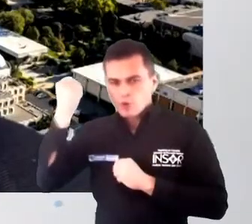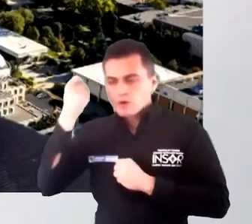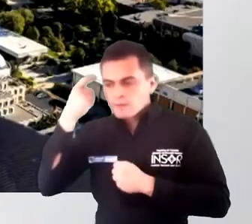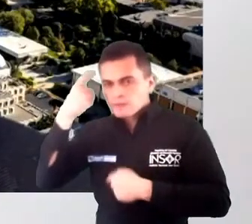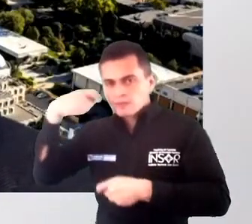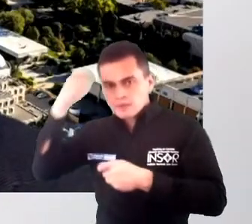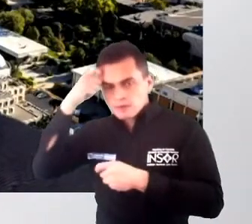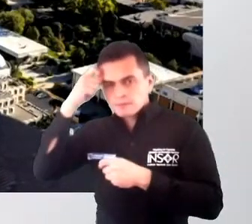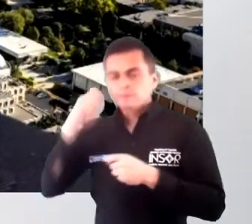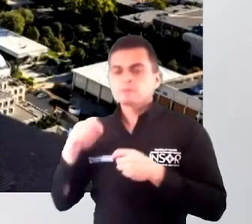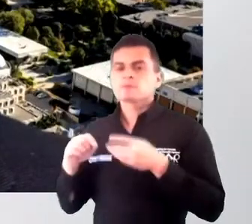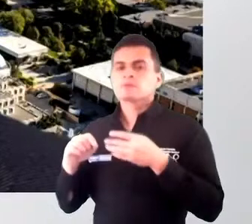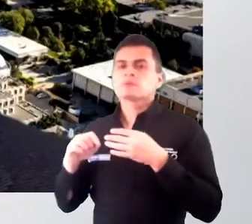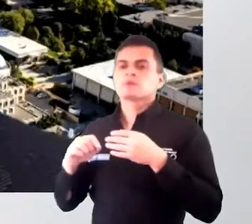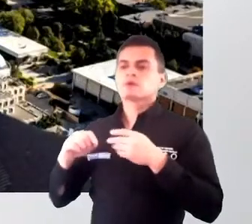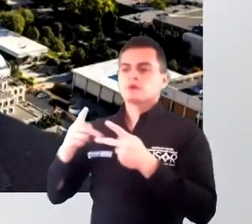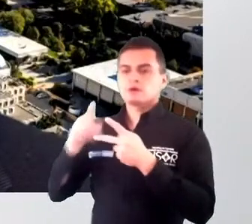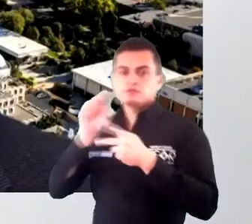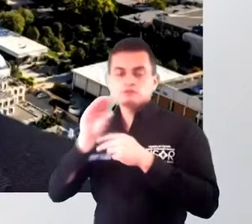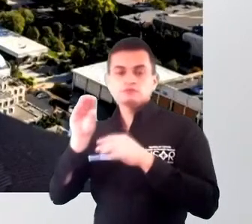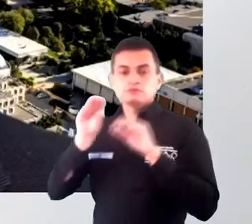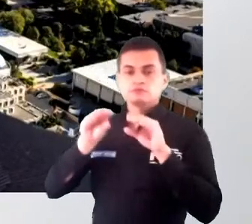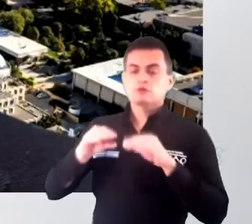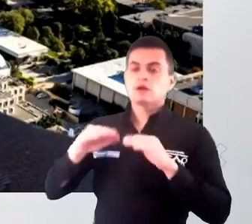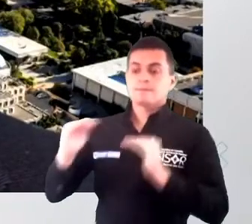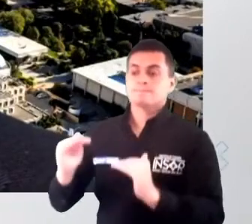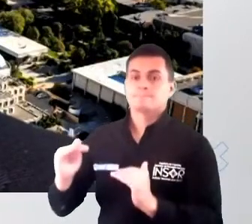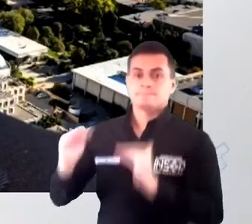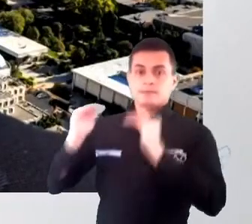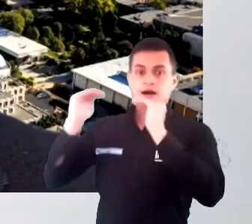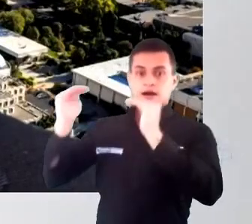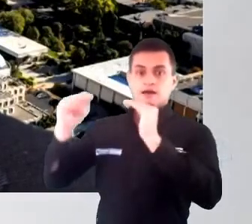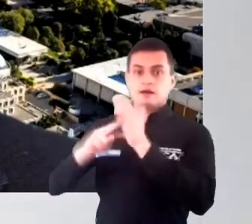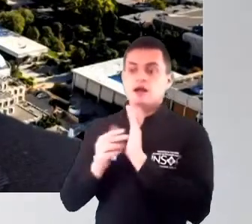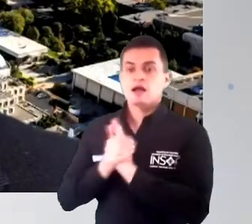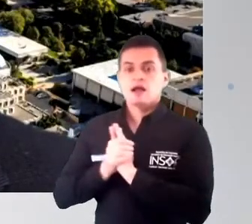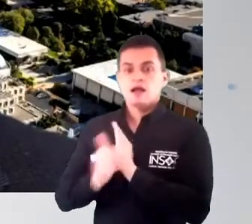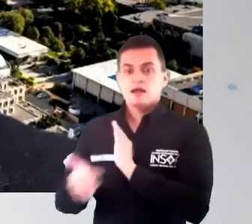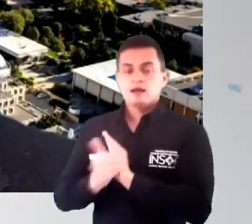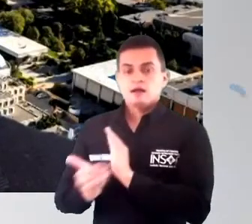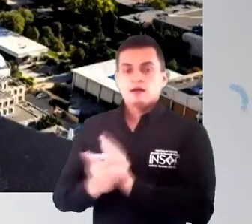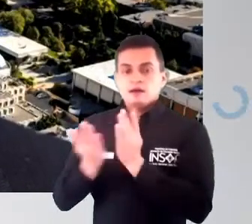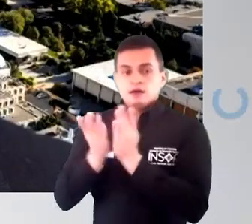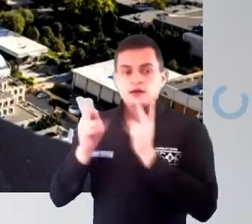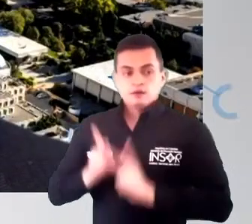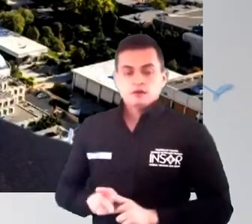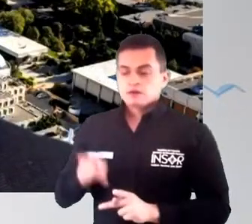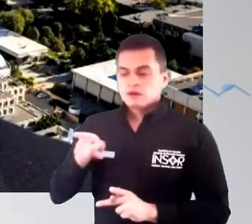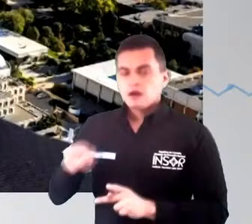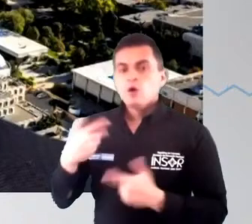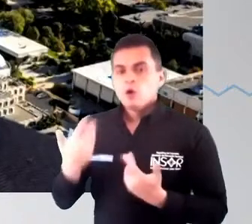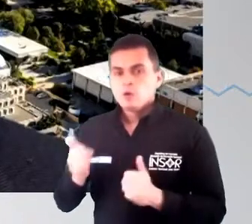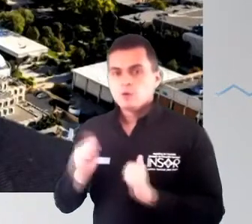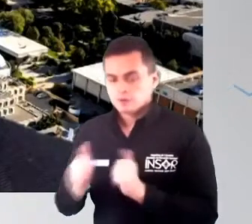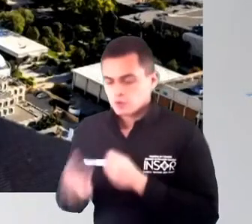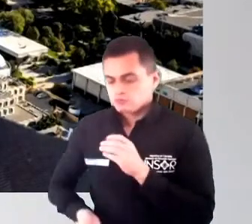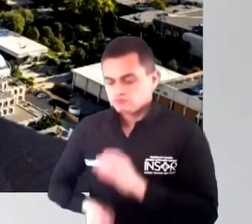superior está la habilidad del estudiante para crear o generar cosas.